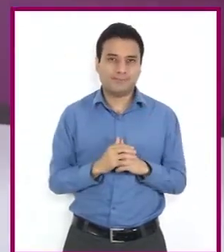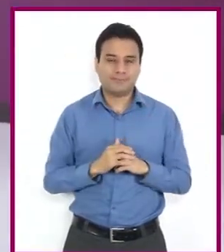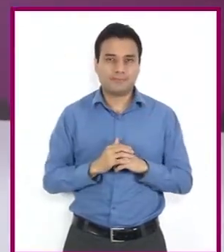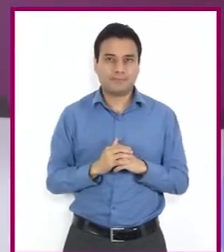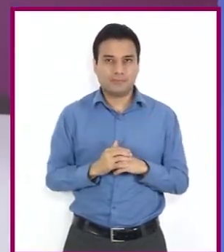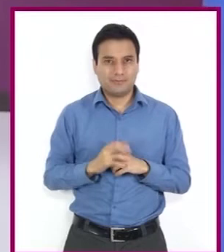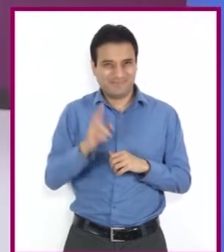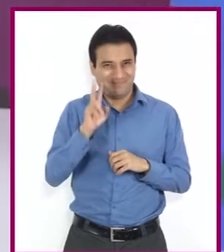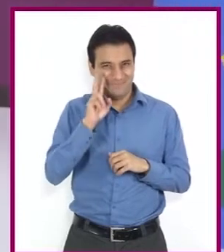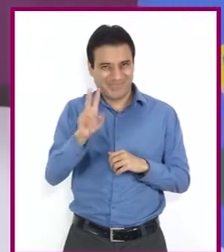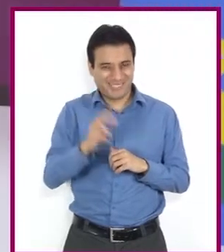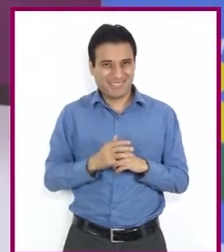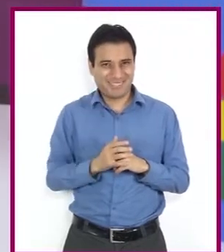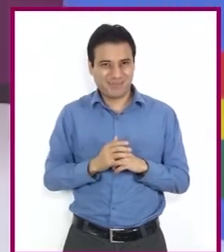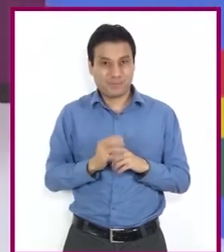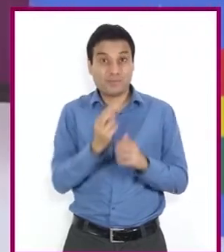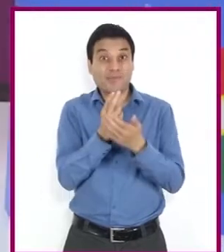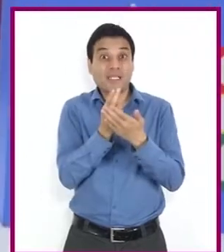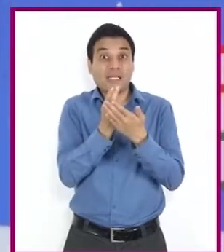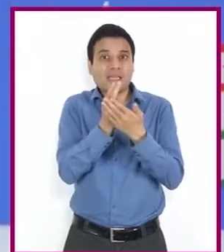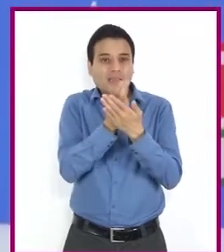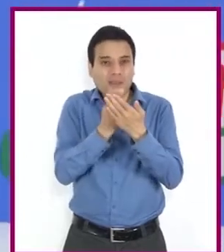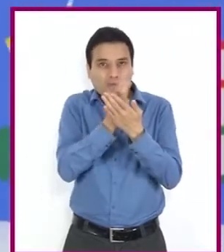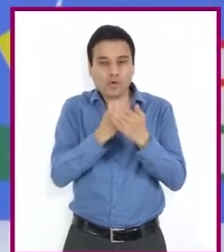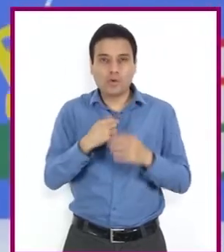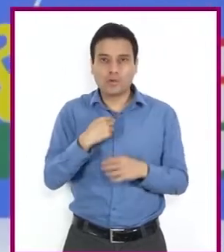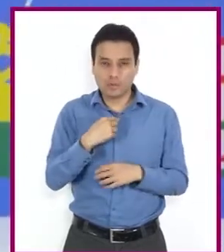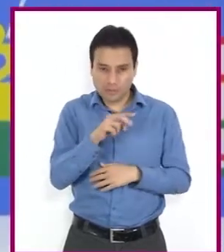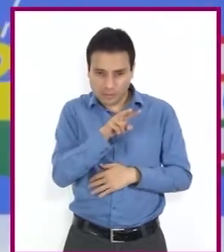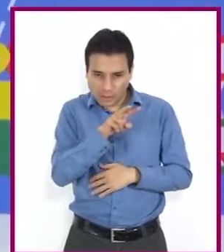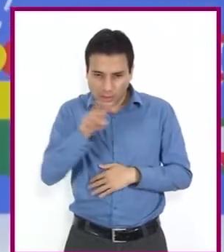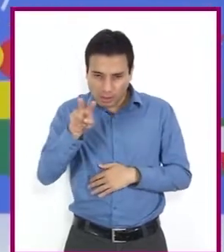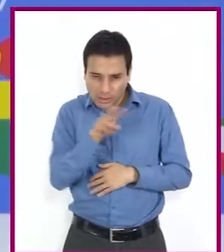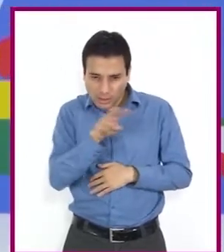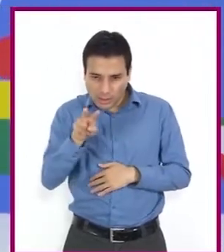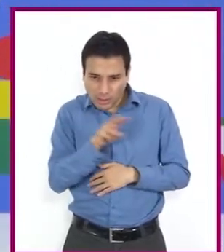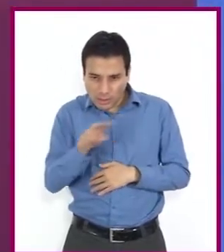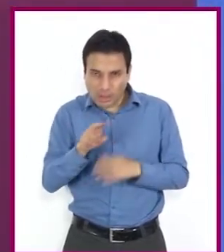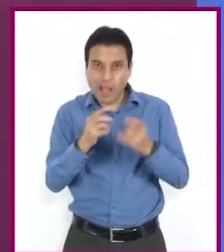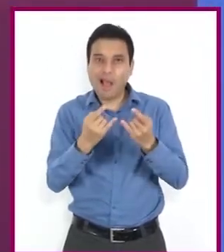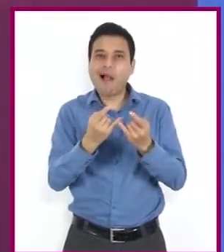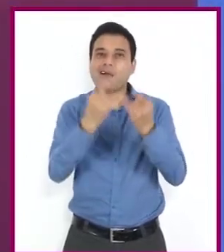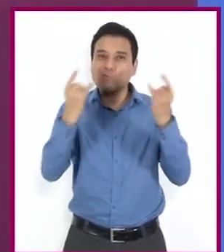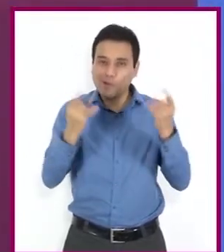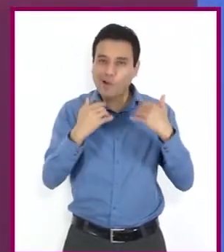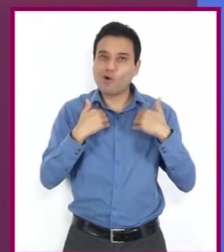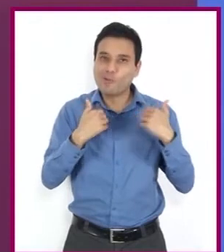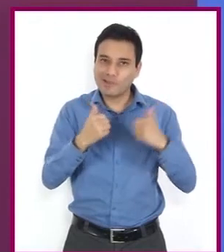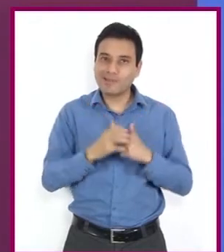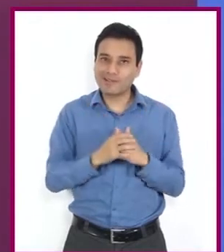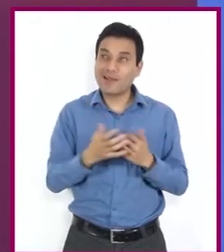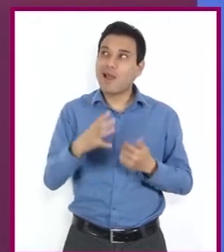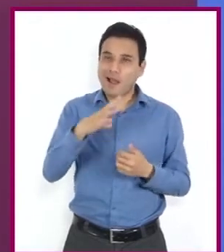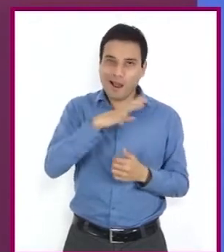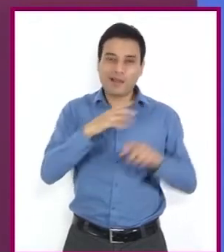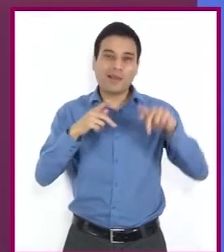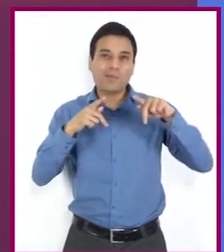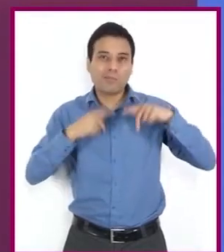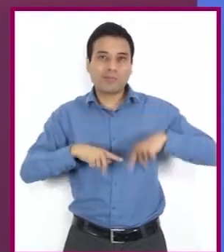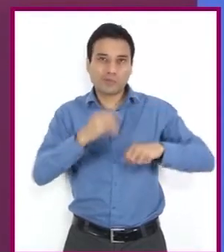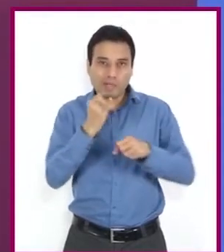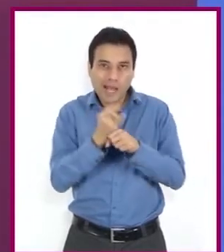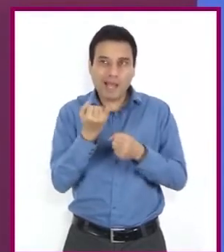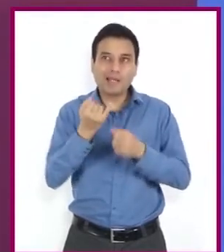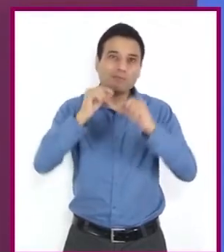los encargados de representar la historia? Y estos van acompañados de los globos o bocadillos